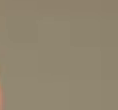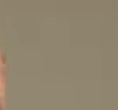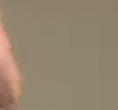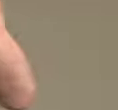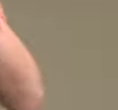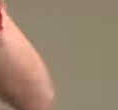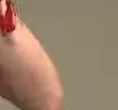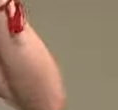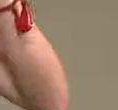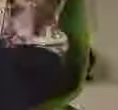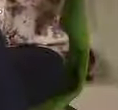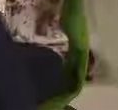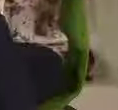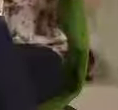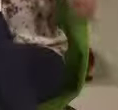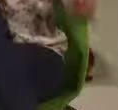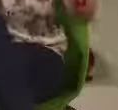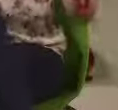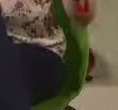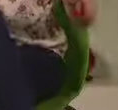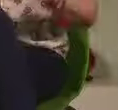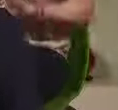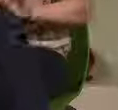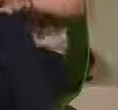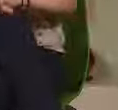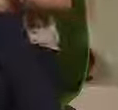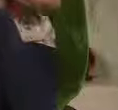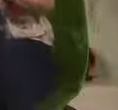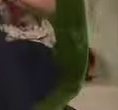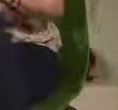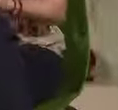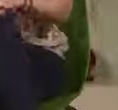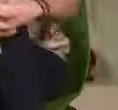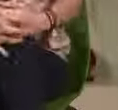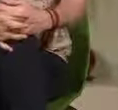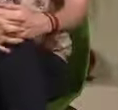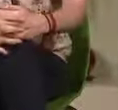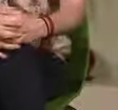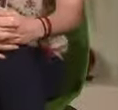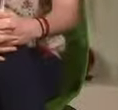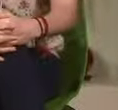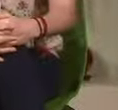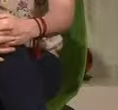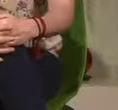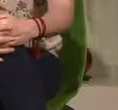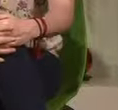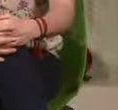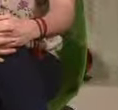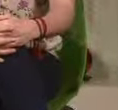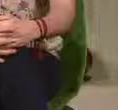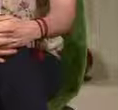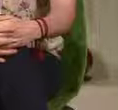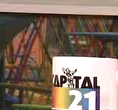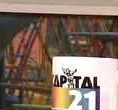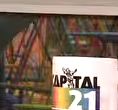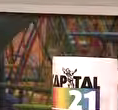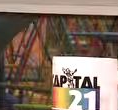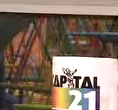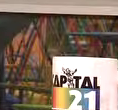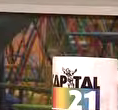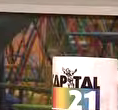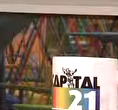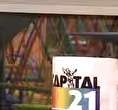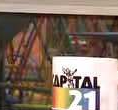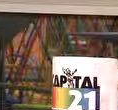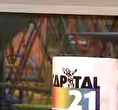esas pequeñas imperfecciones que usted no nota, ¿verdad? Claro, pero ¿sabes qué? Fíjate que el BB Cream y el CC Cream son productos que